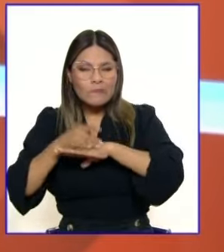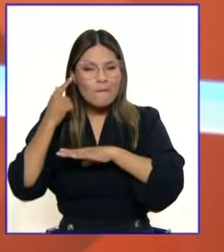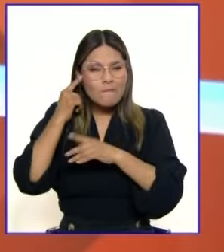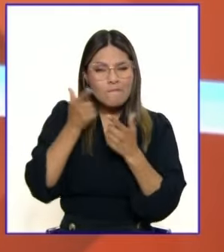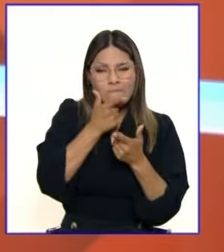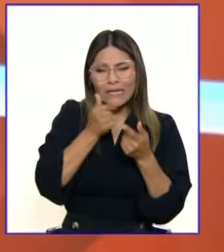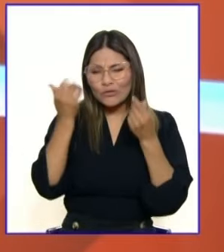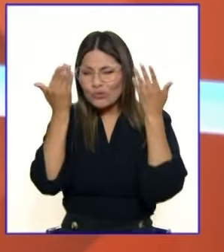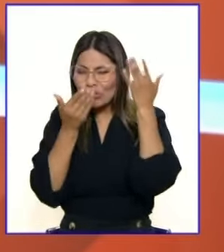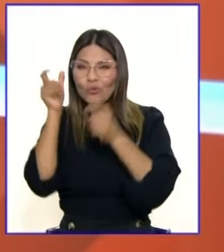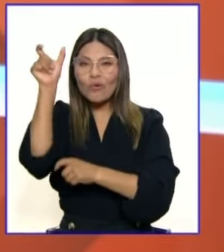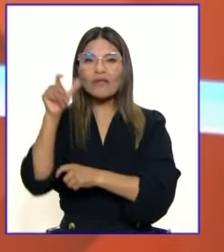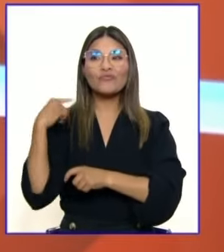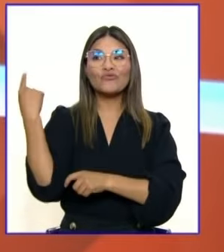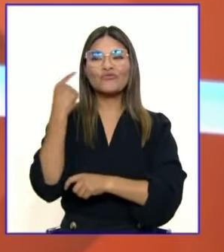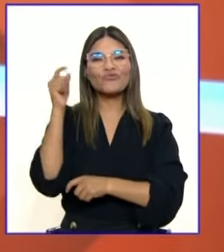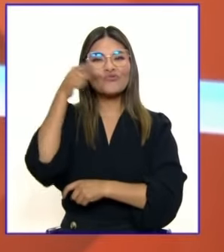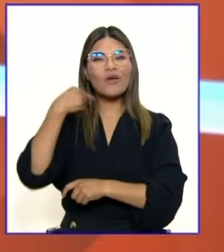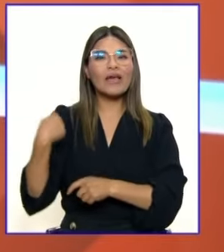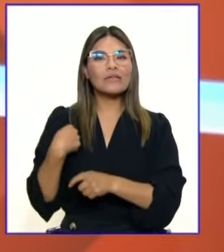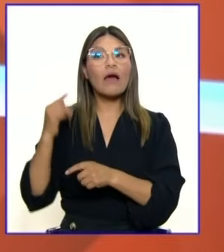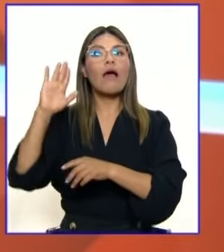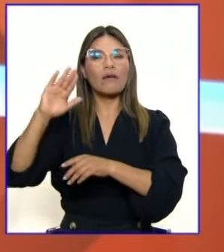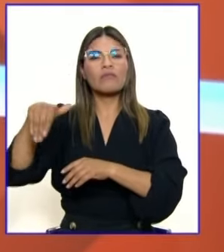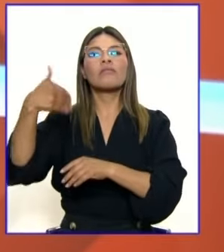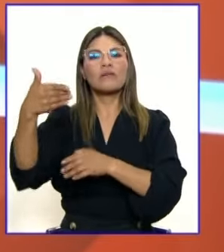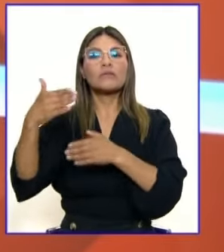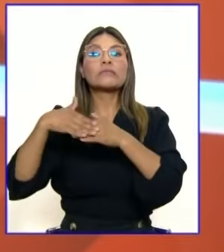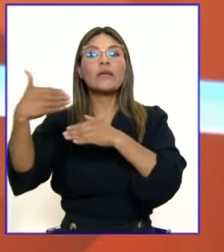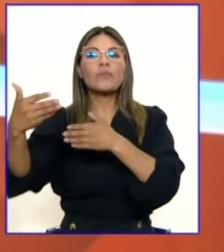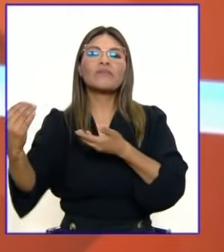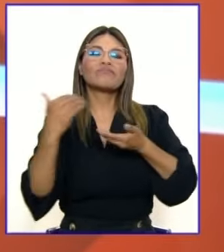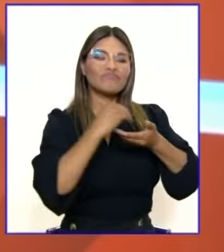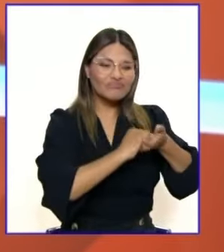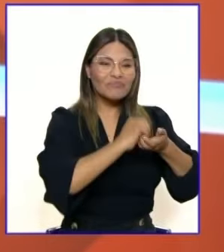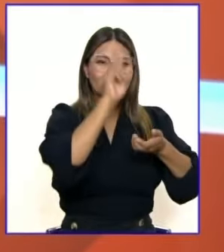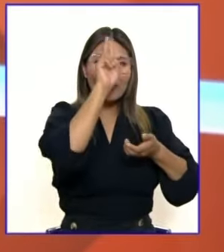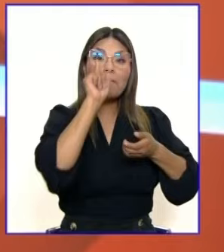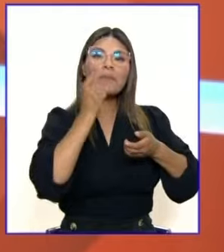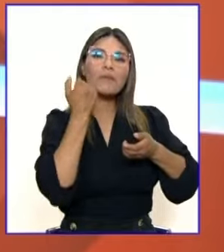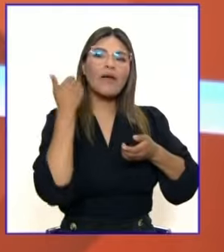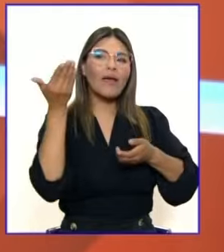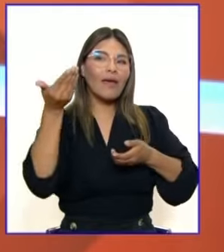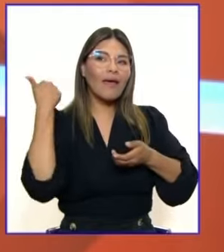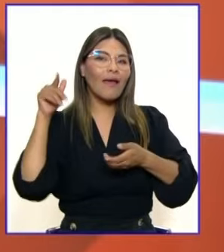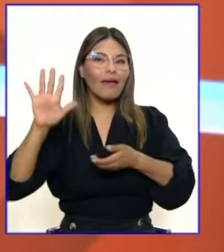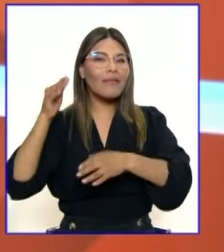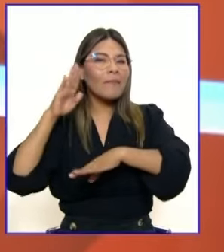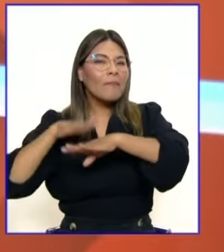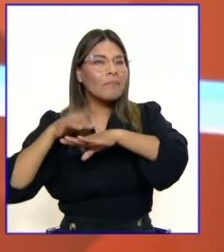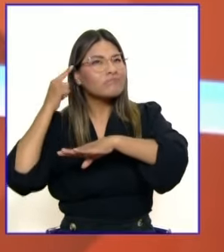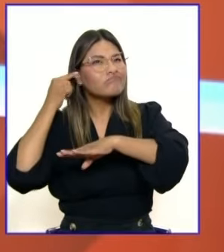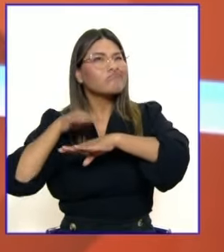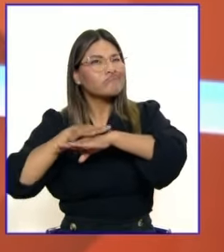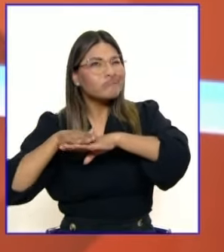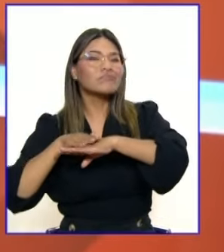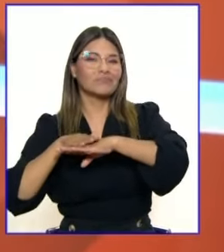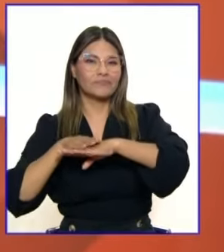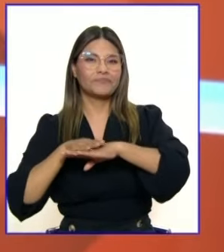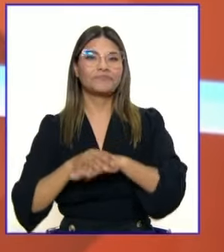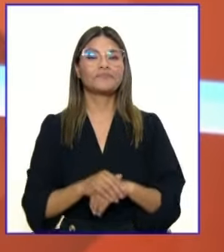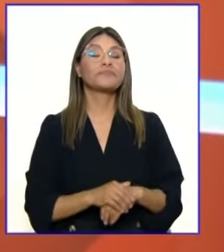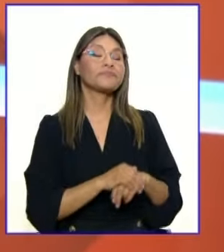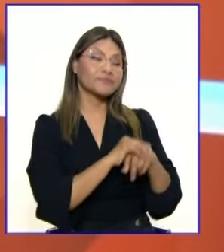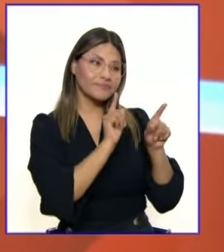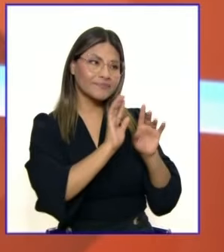en primer lugar, yo creo que no todos los países, como cualquier país, es el mismo. Cada país tiene sus propias particularidades, su cultura.